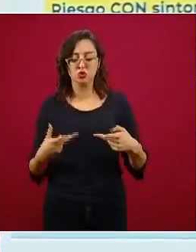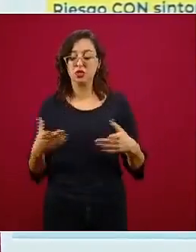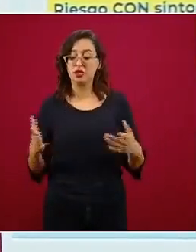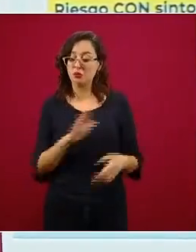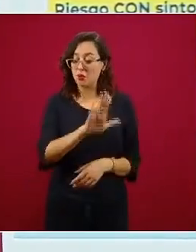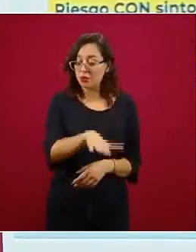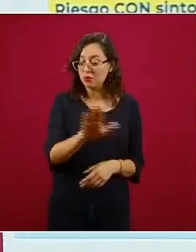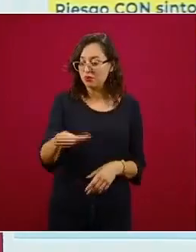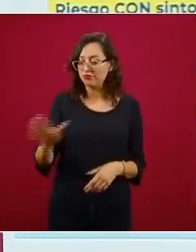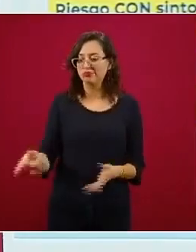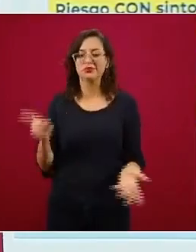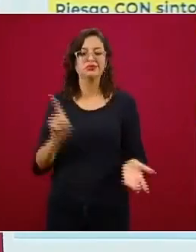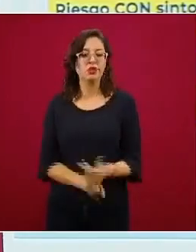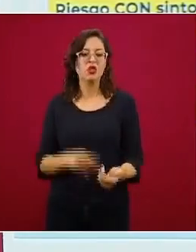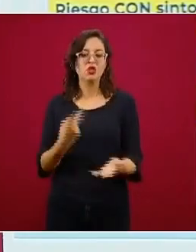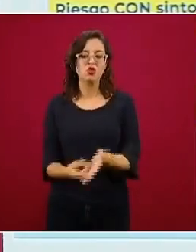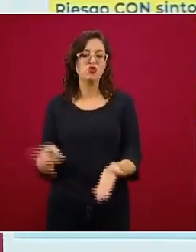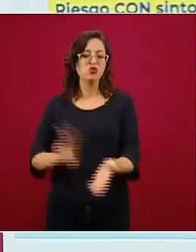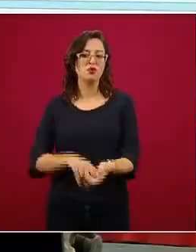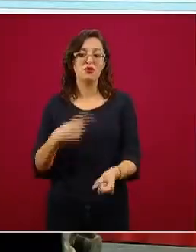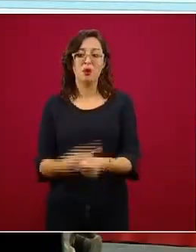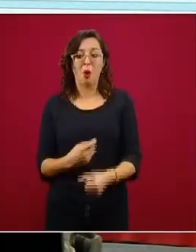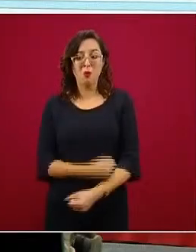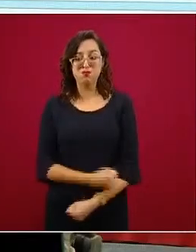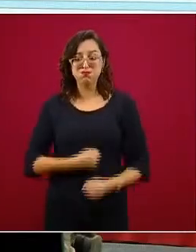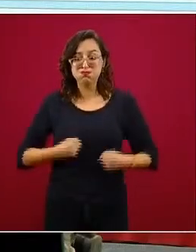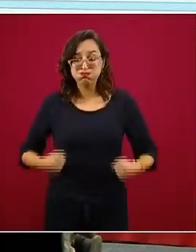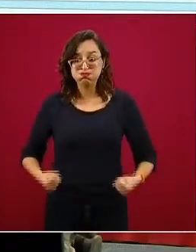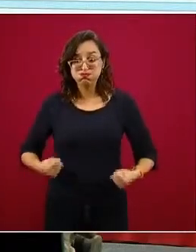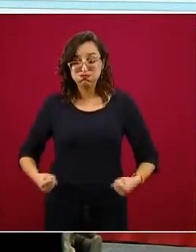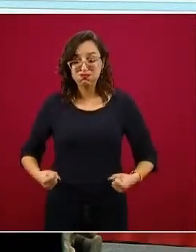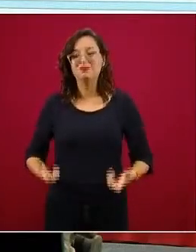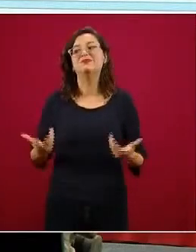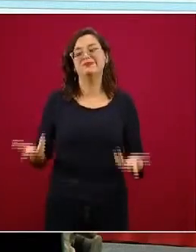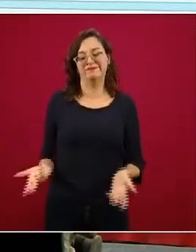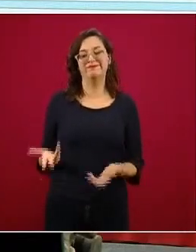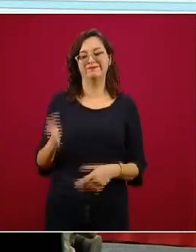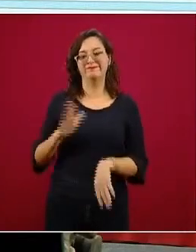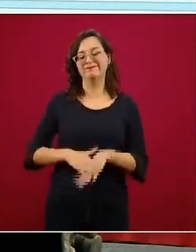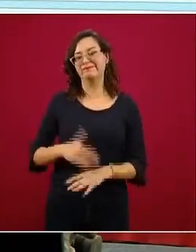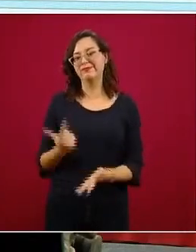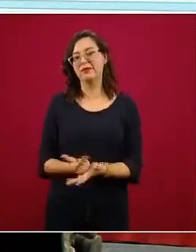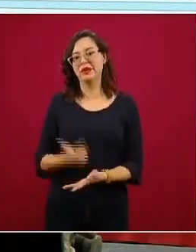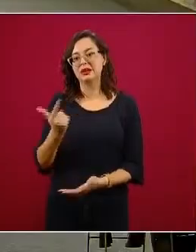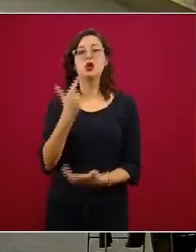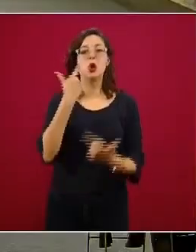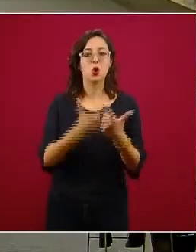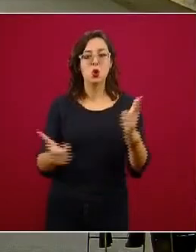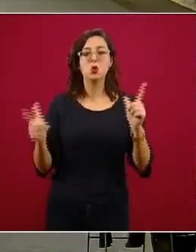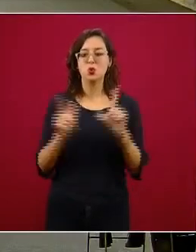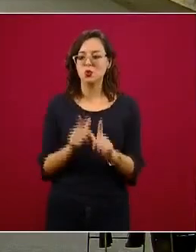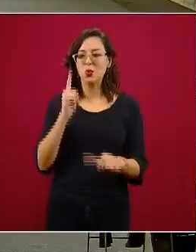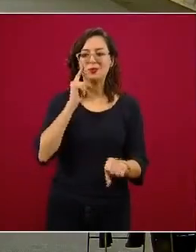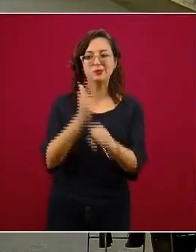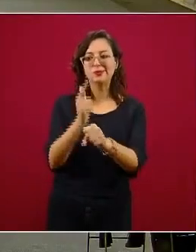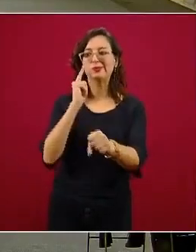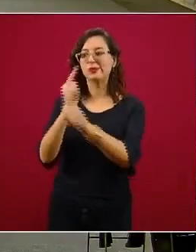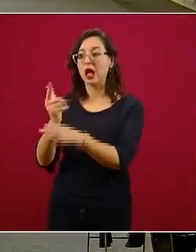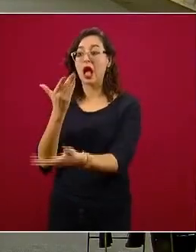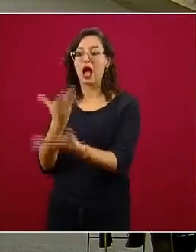asociados a mortalidad, claramente, obesidad extrema. Entonces, estos grupos están muy bien identificados y lo que hay que hacer ahora